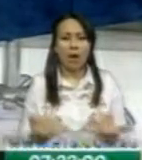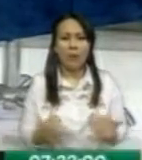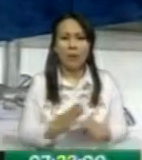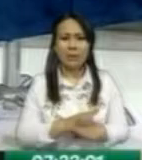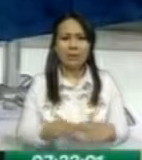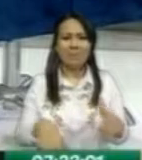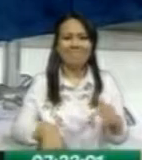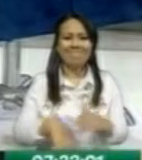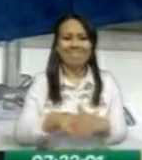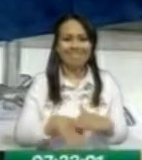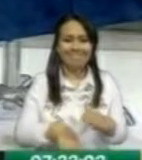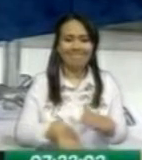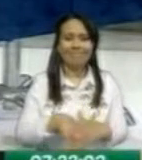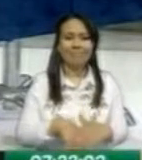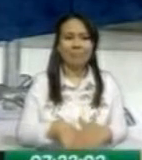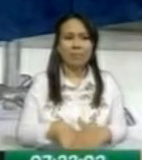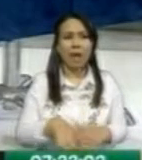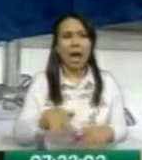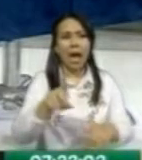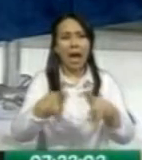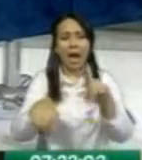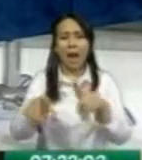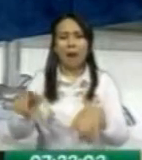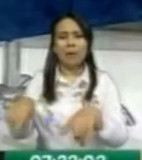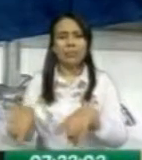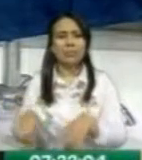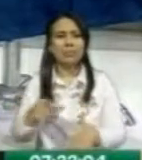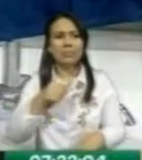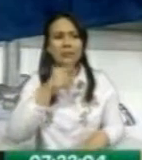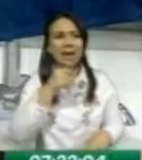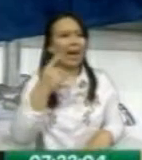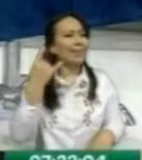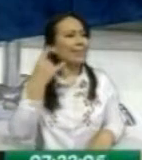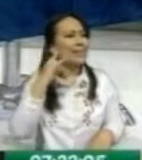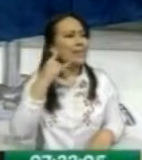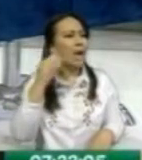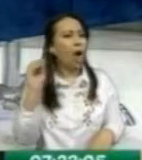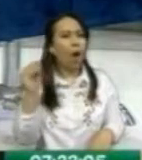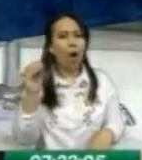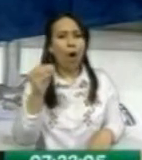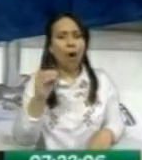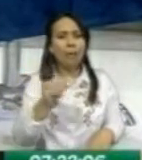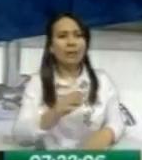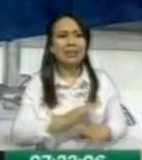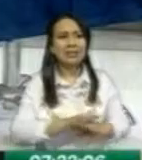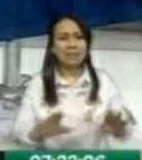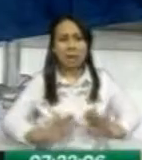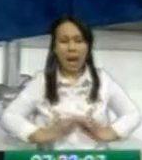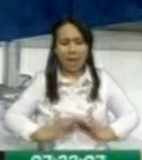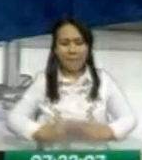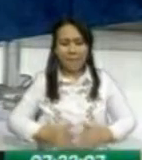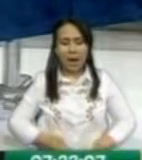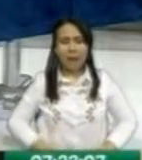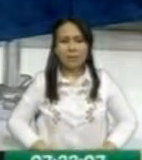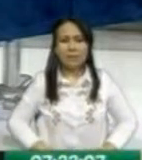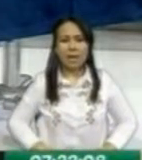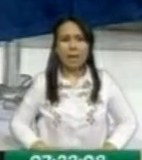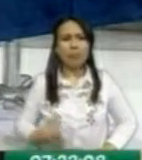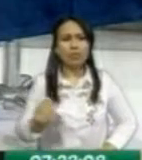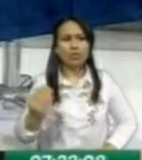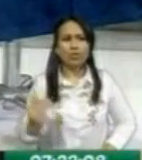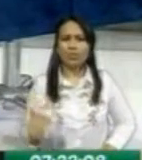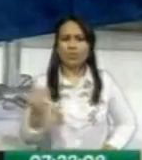está truncando toda posibilidad en muchas ocasiones a las niñas adolescentes que salen embarazadas. El índice